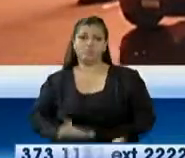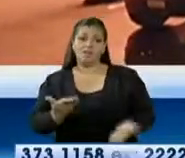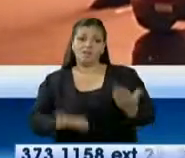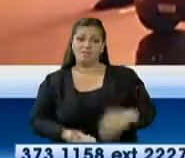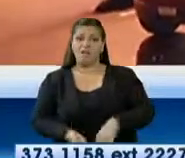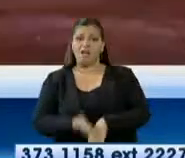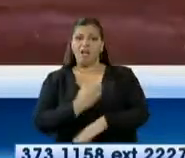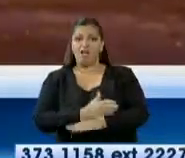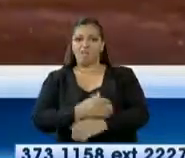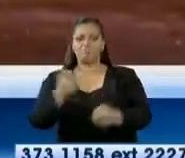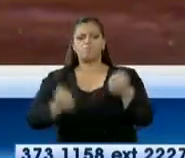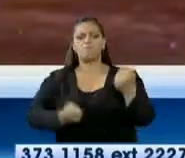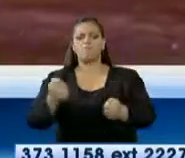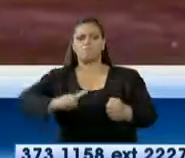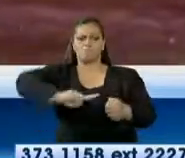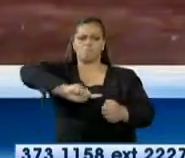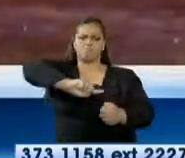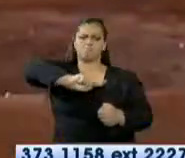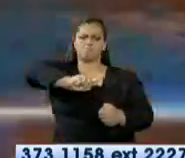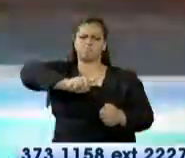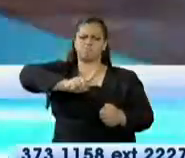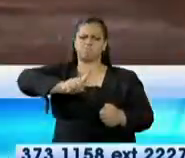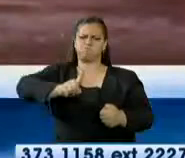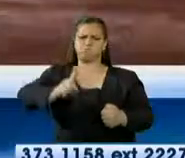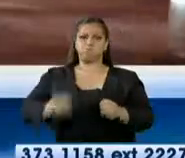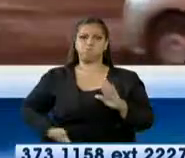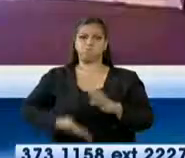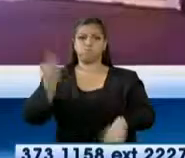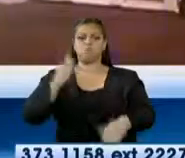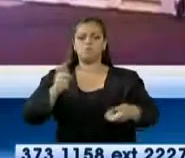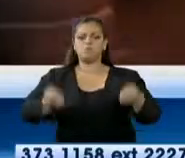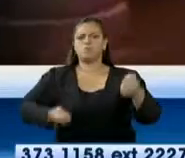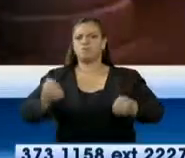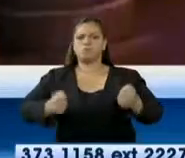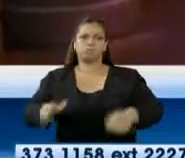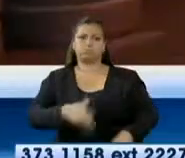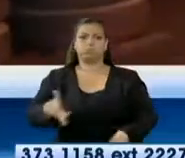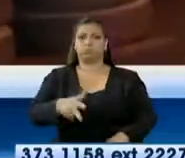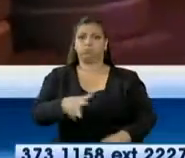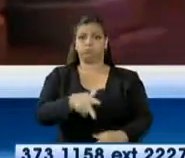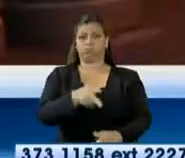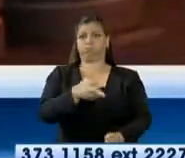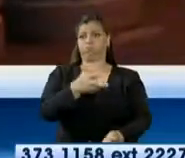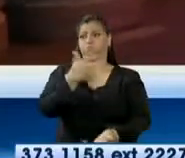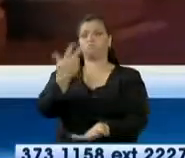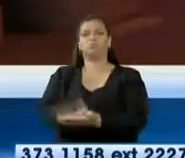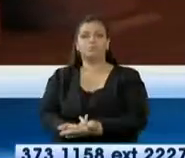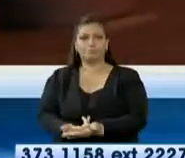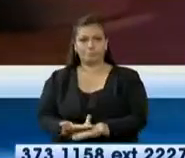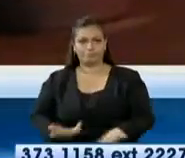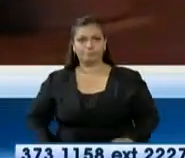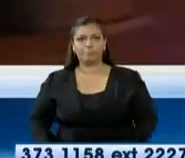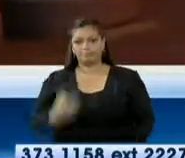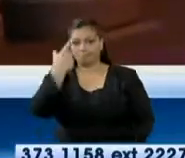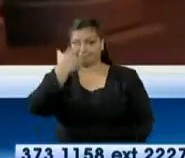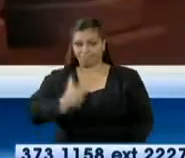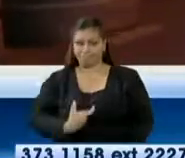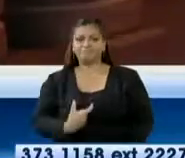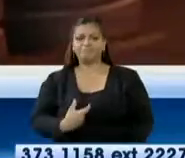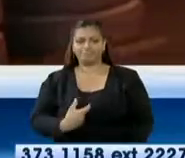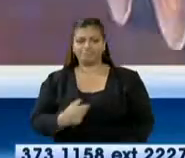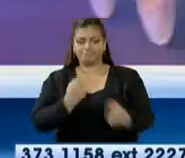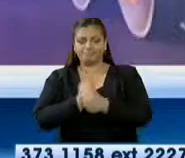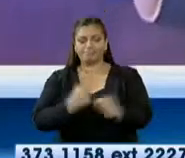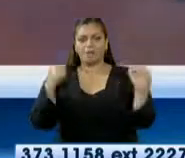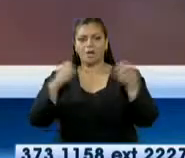producido el accidente en el que no se registraron víctimas. El conductor del tráiler resultó ileso, pero fue sancionado con una multa por parte